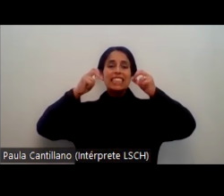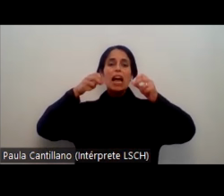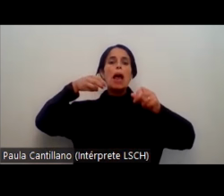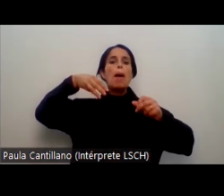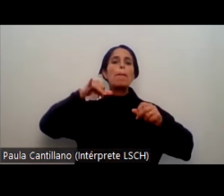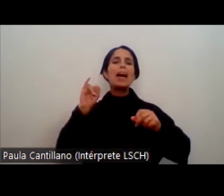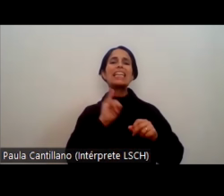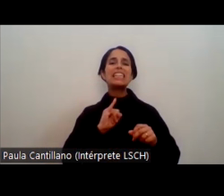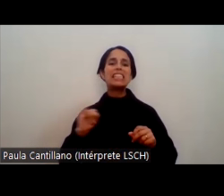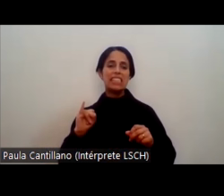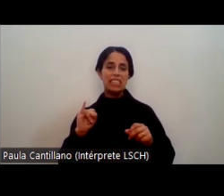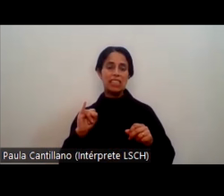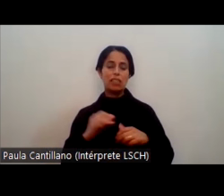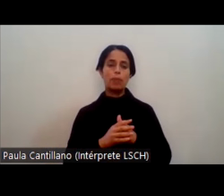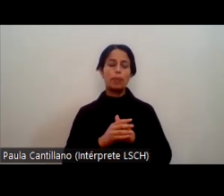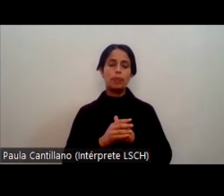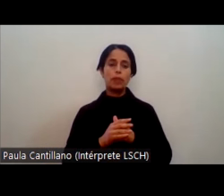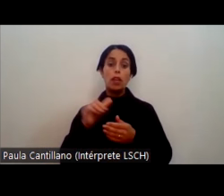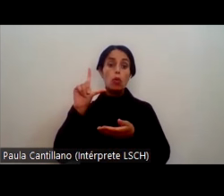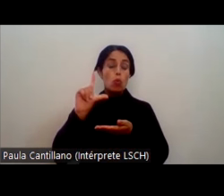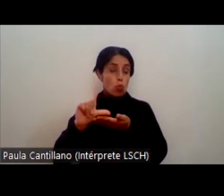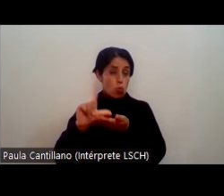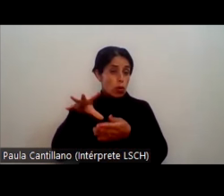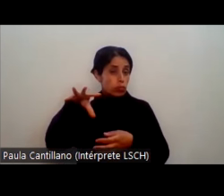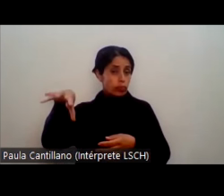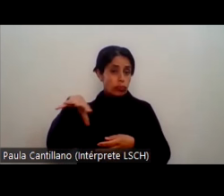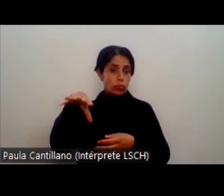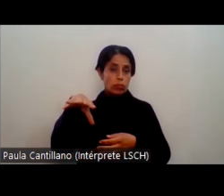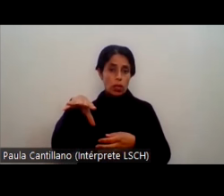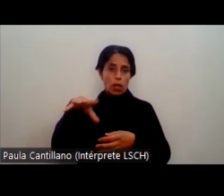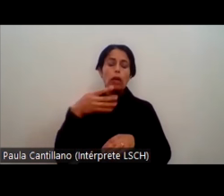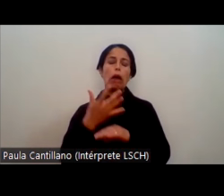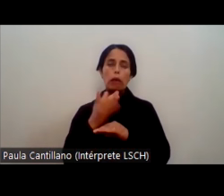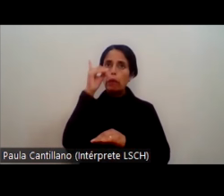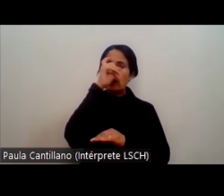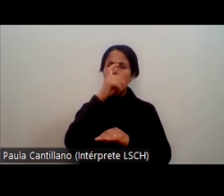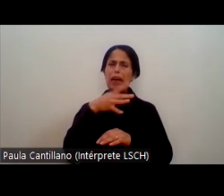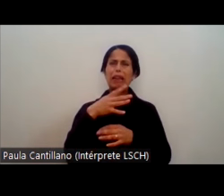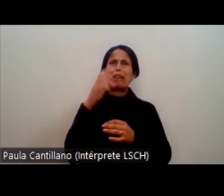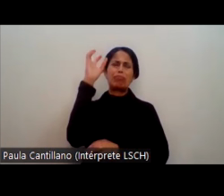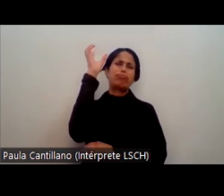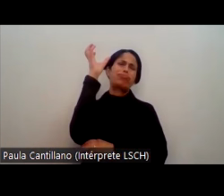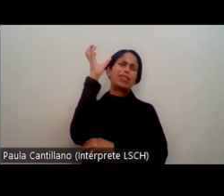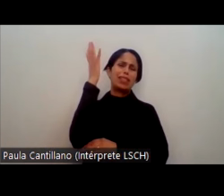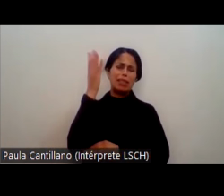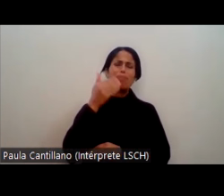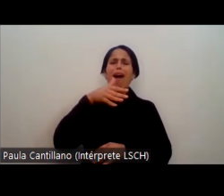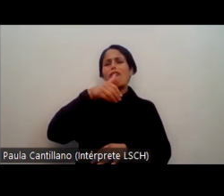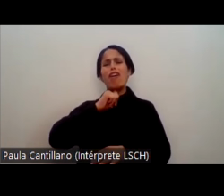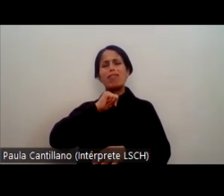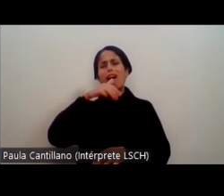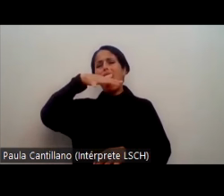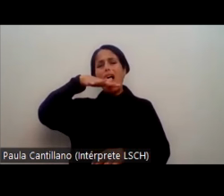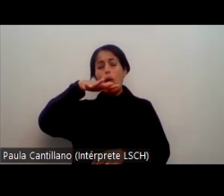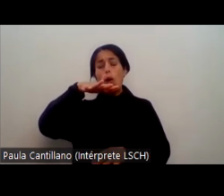de un entorno que, a pesar de todas las dificultades geográficas, climáticas, hidrográficas